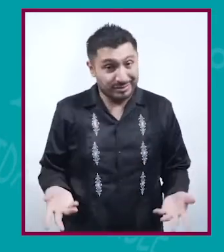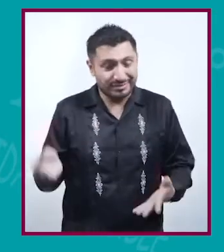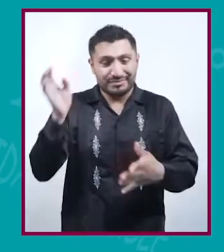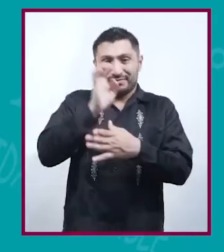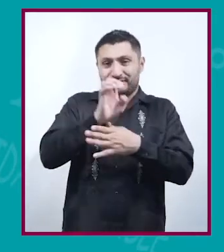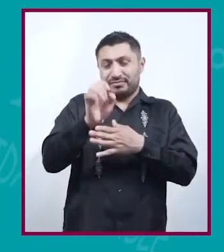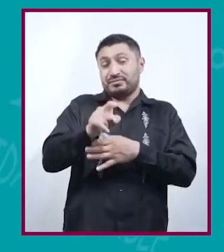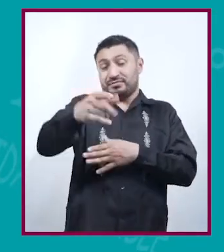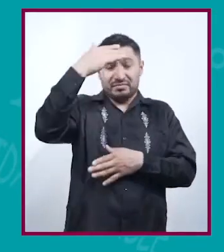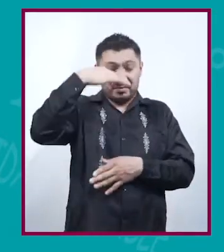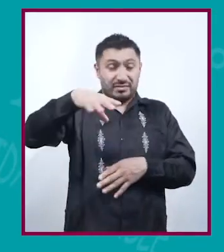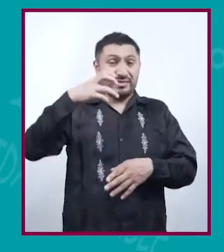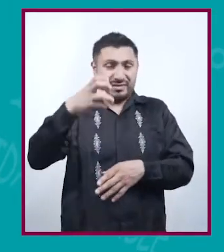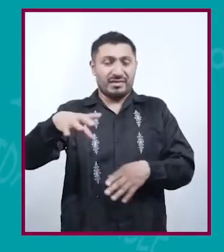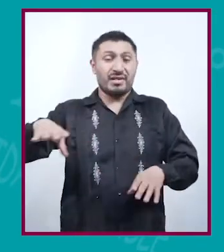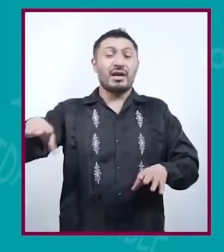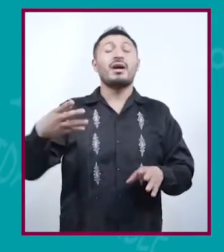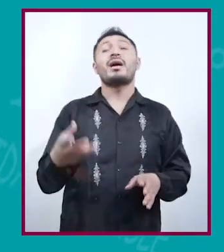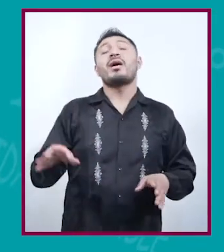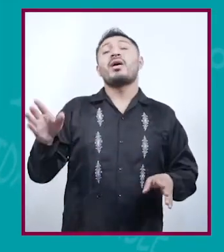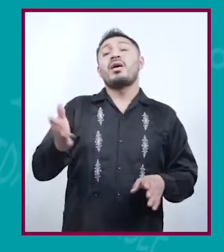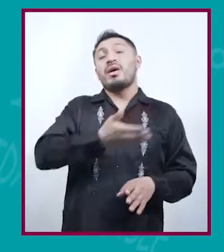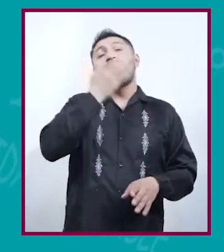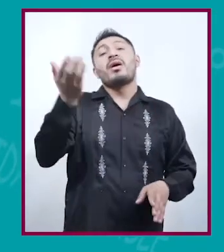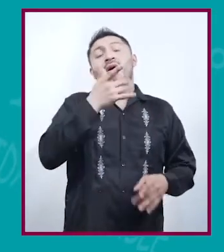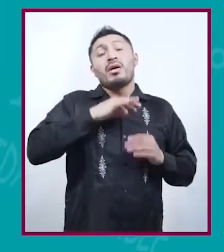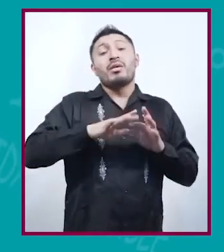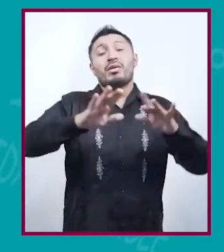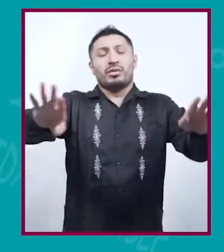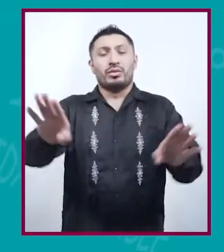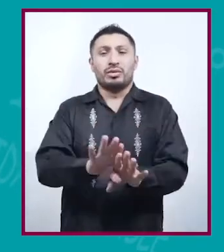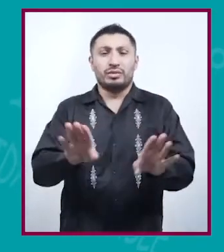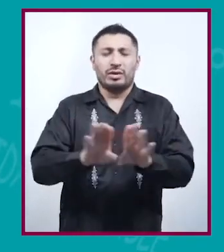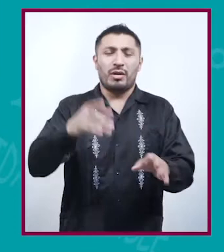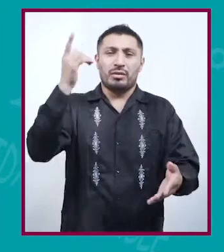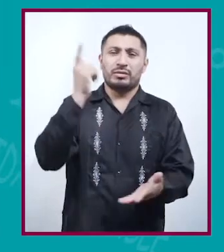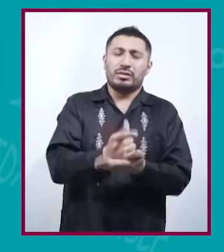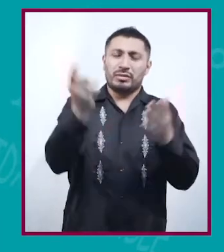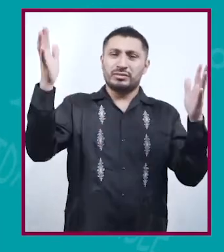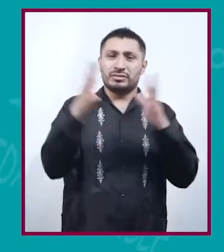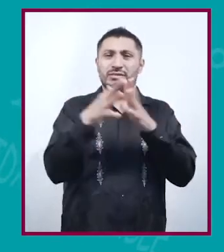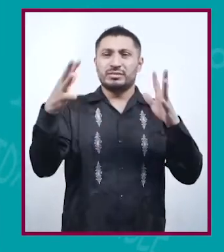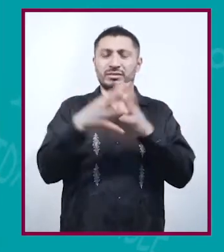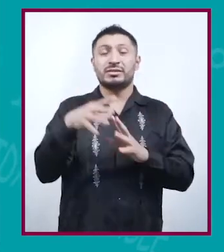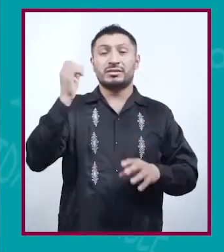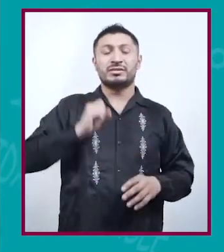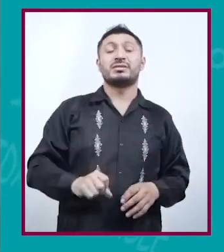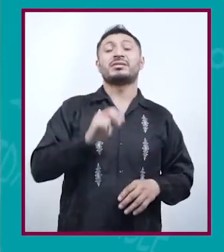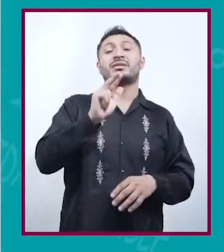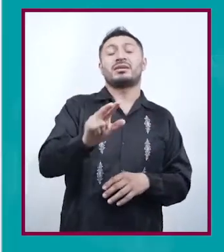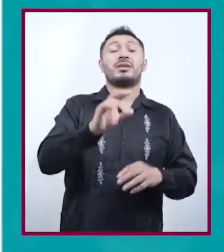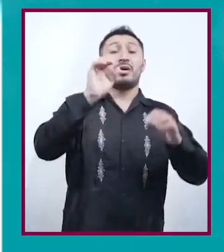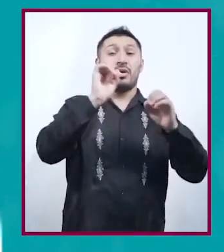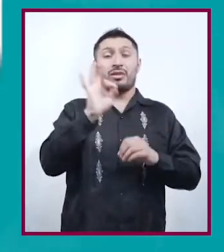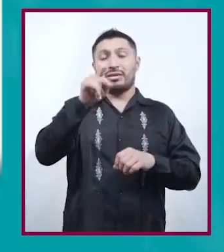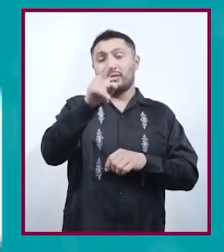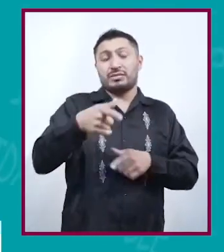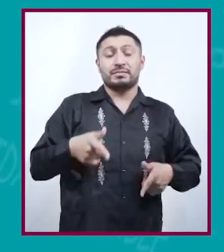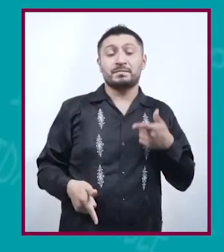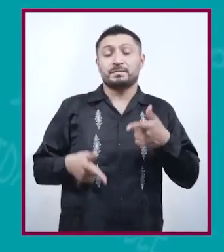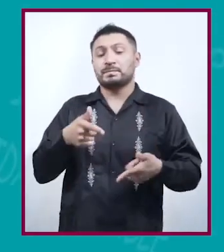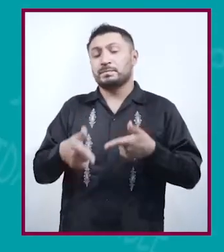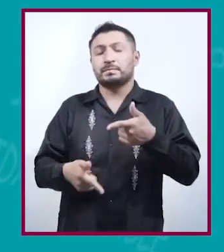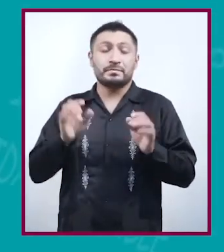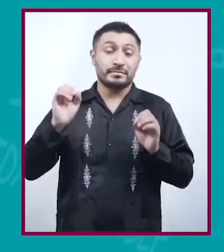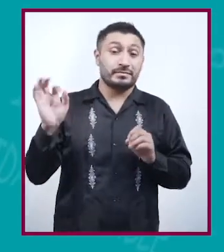ahora mismo? Entonces debes saber que estas se popularizaron como consecuencia de las grandes guerras del siglo XVIII. O tal